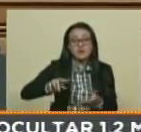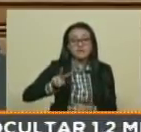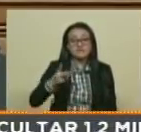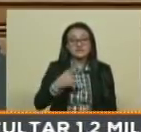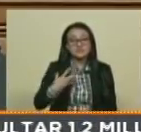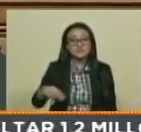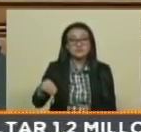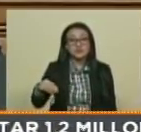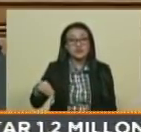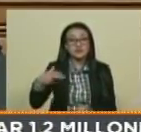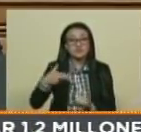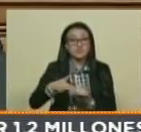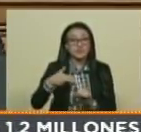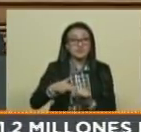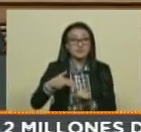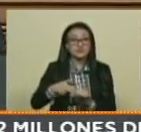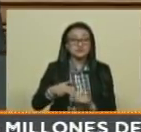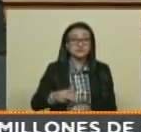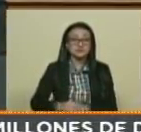vicepresidente PDVSA.